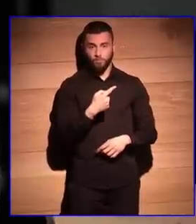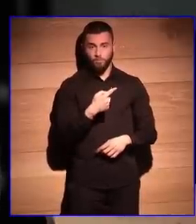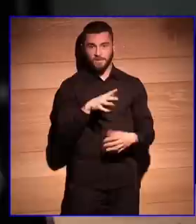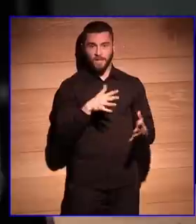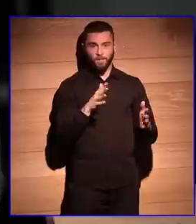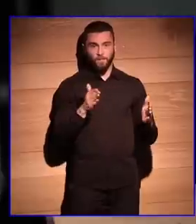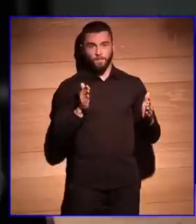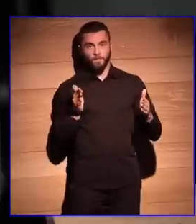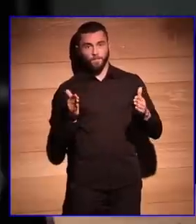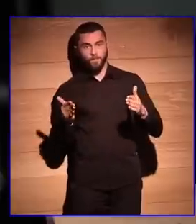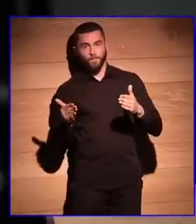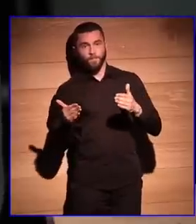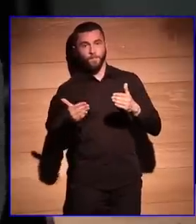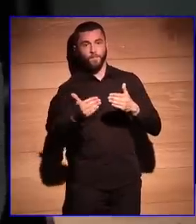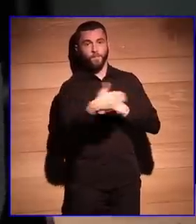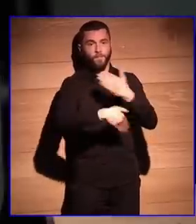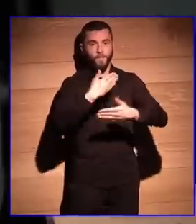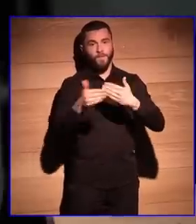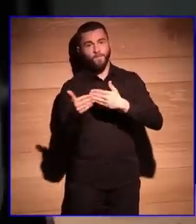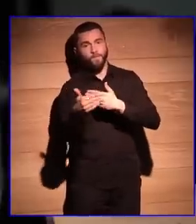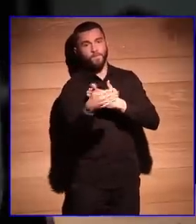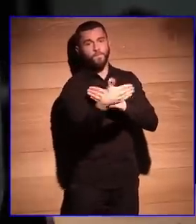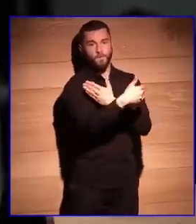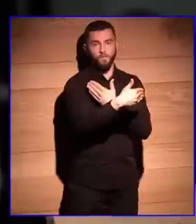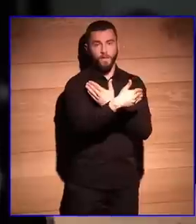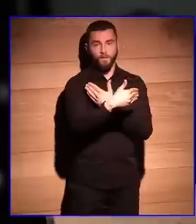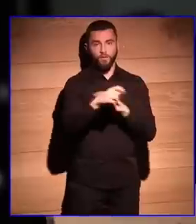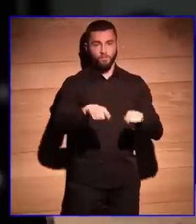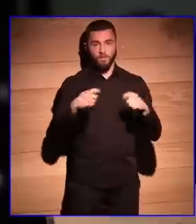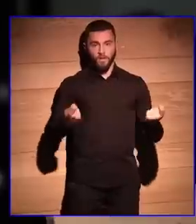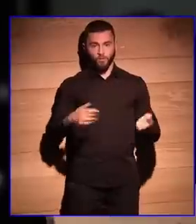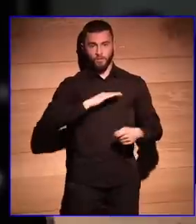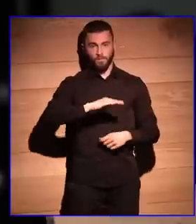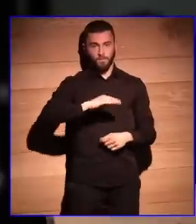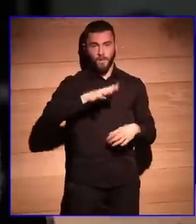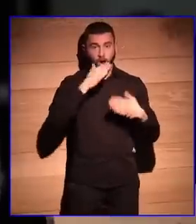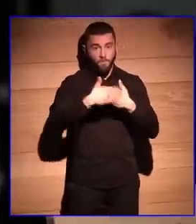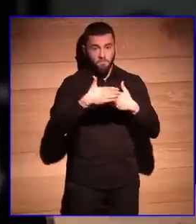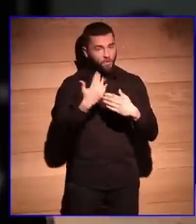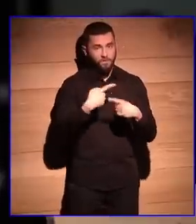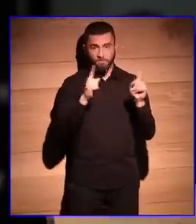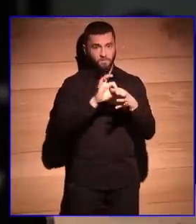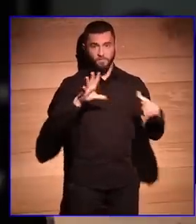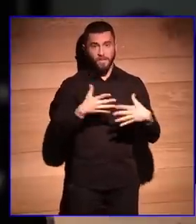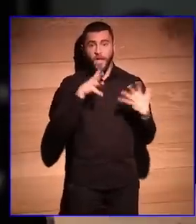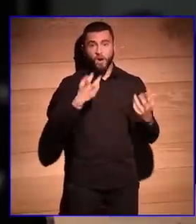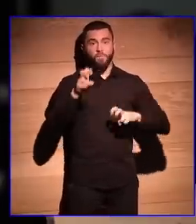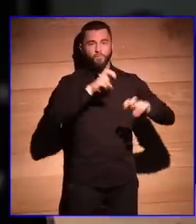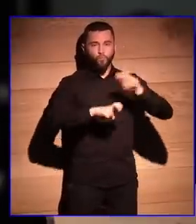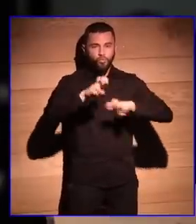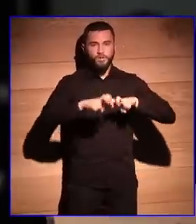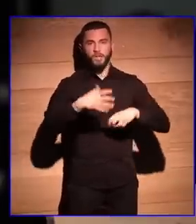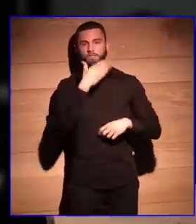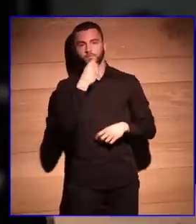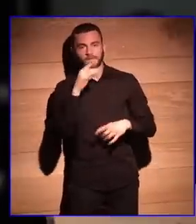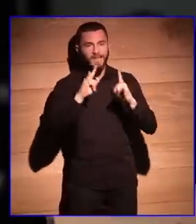que es habitual también en el villano. Efectivamente, de forma moderna ya no es tan así. Uh-huh. Y de hecho cada vez se busca más ese atractivo,